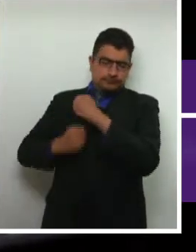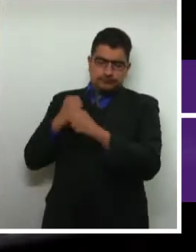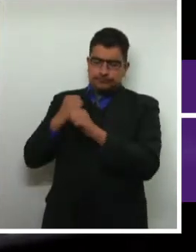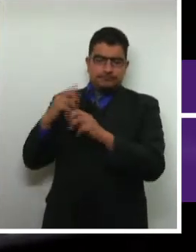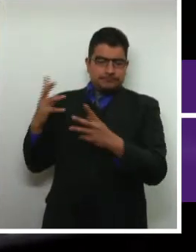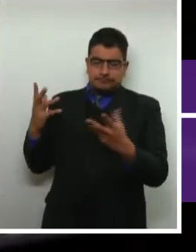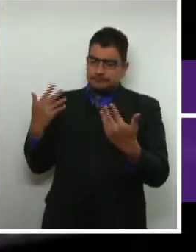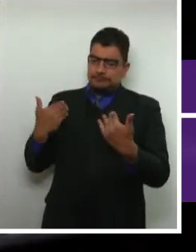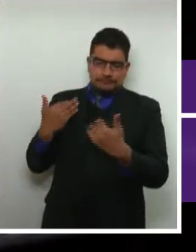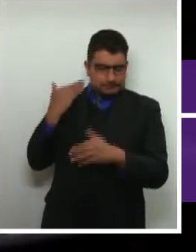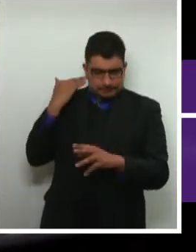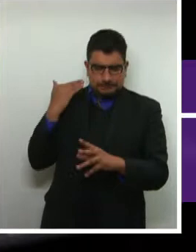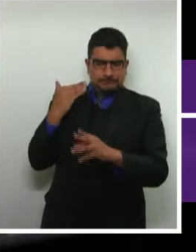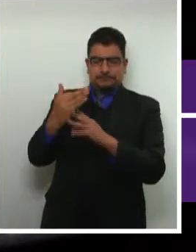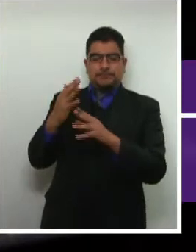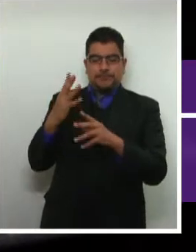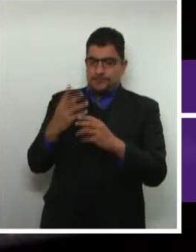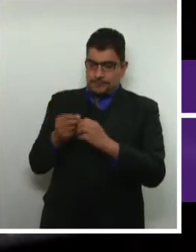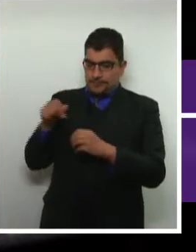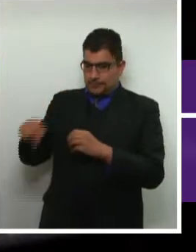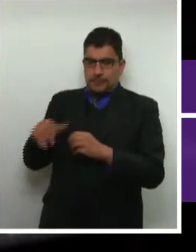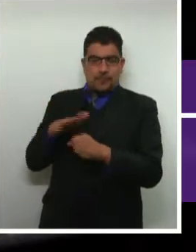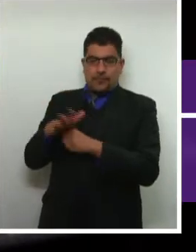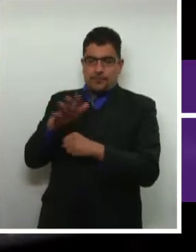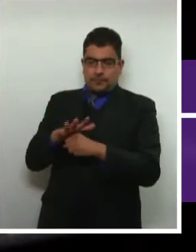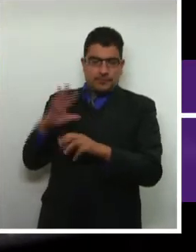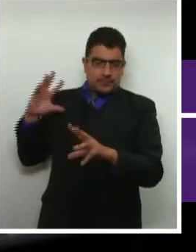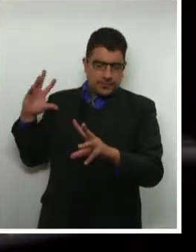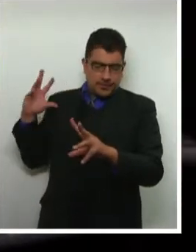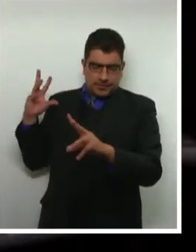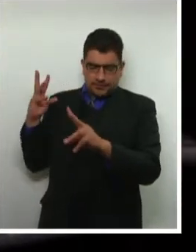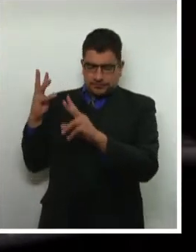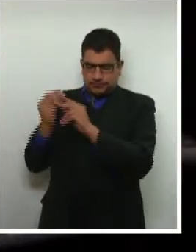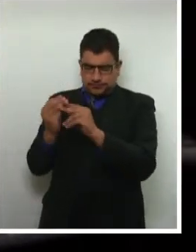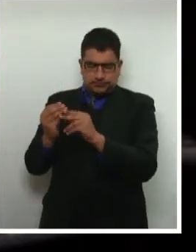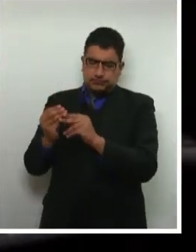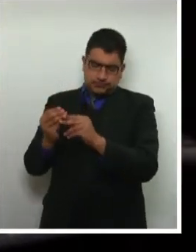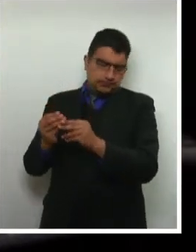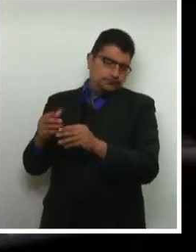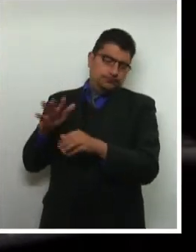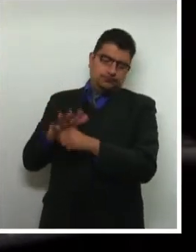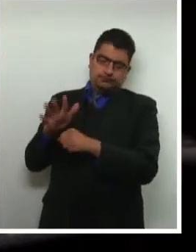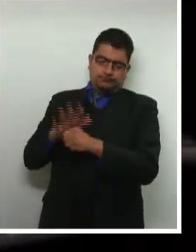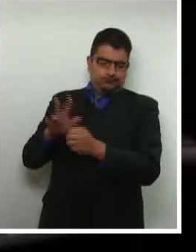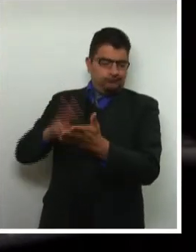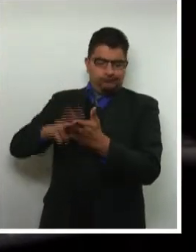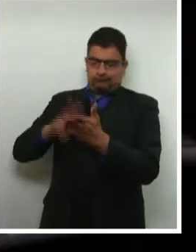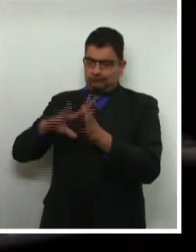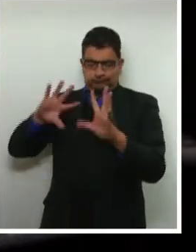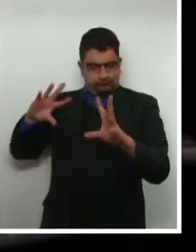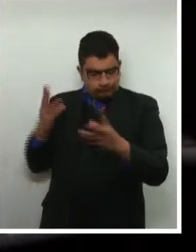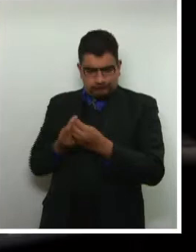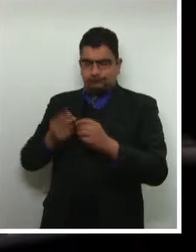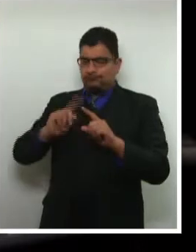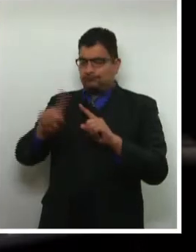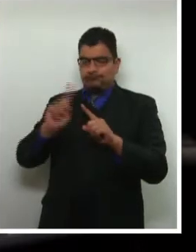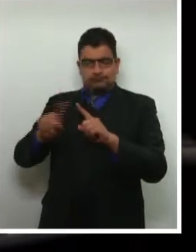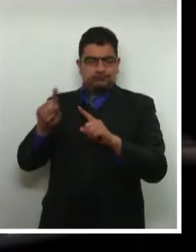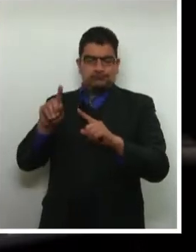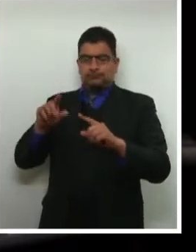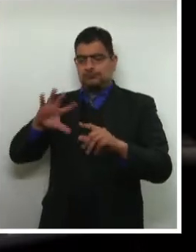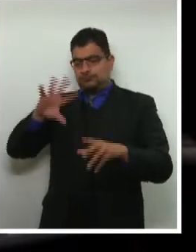existencia y en esos siglos ha acumulado un enorme acervo de